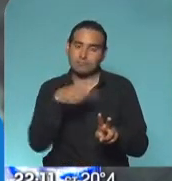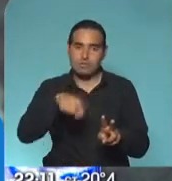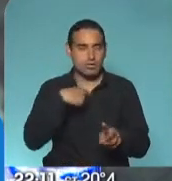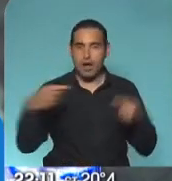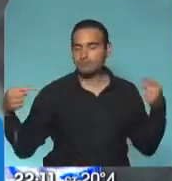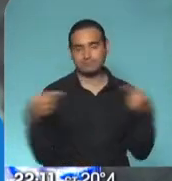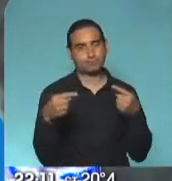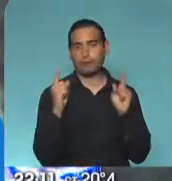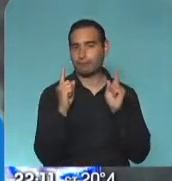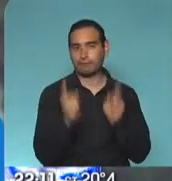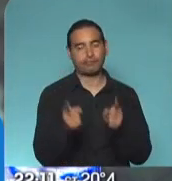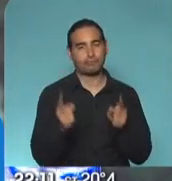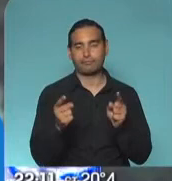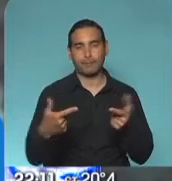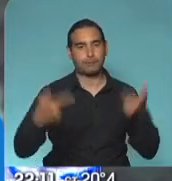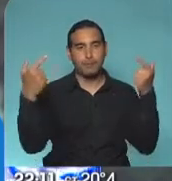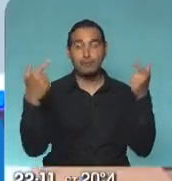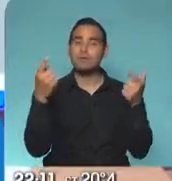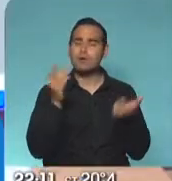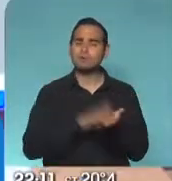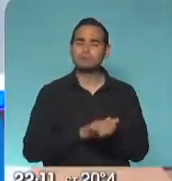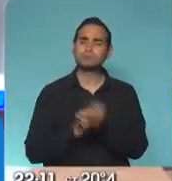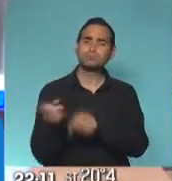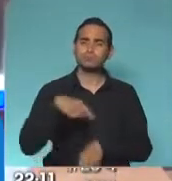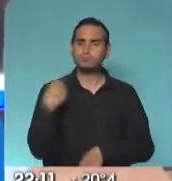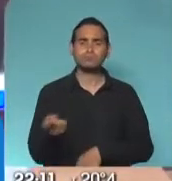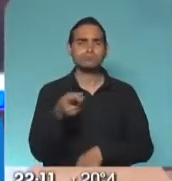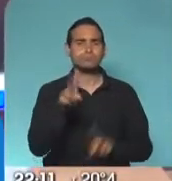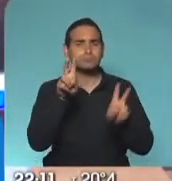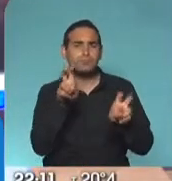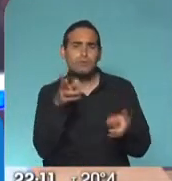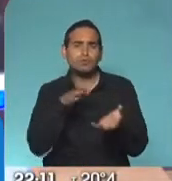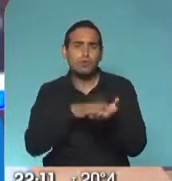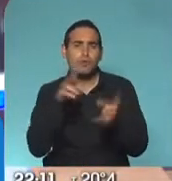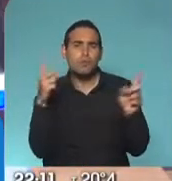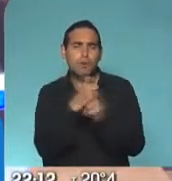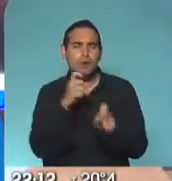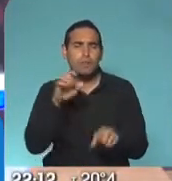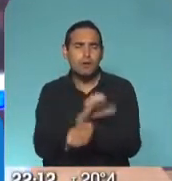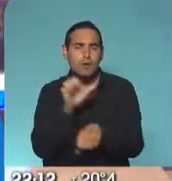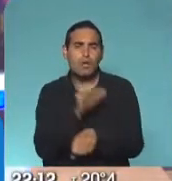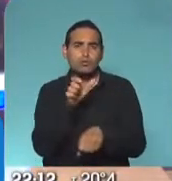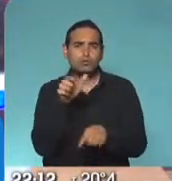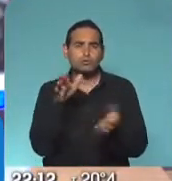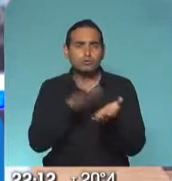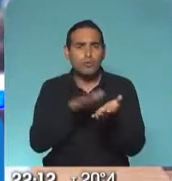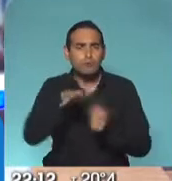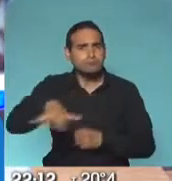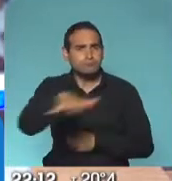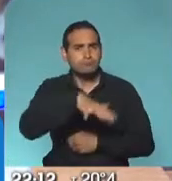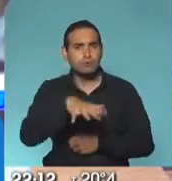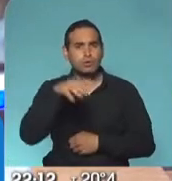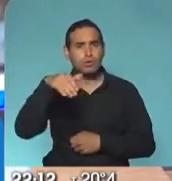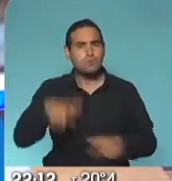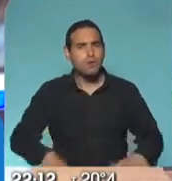irreconciliables prácticamente entre ambos sectores. Efectivamente. Ahora, otra de las cuestiones que aparecieron con esta crisis en Ecuador es la dimensión regional, porque el presidente Lenín